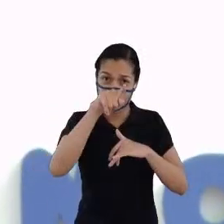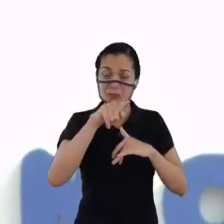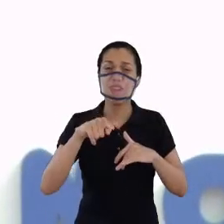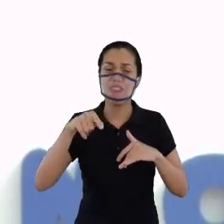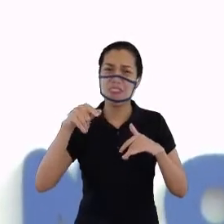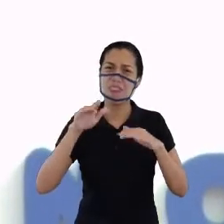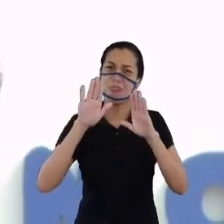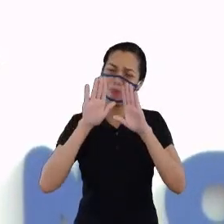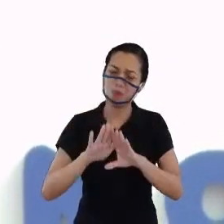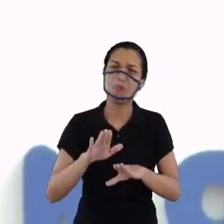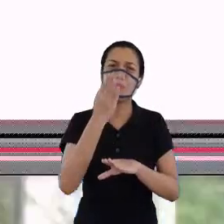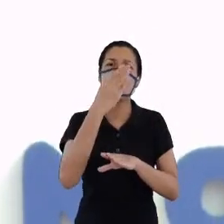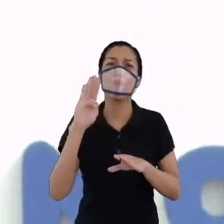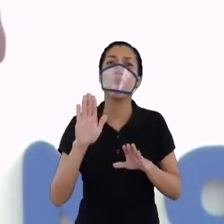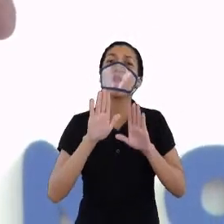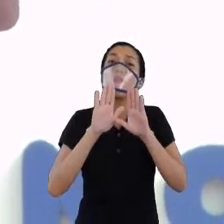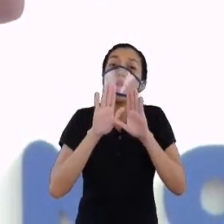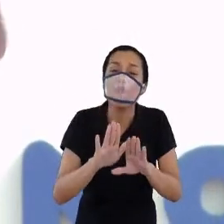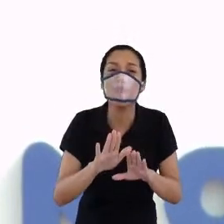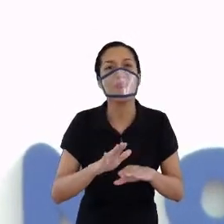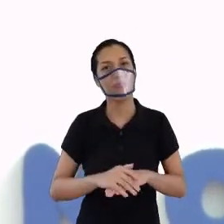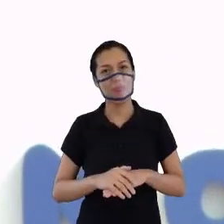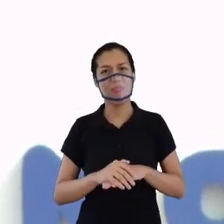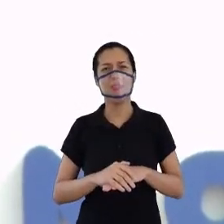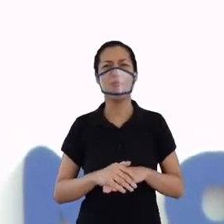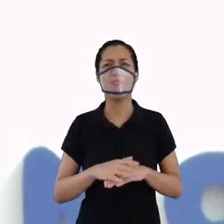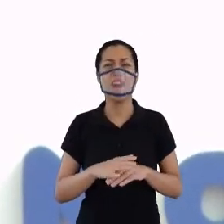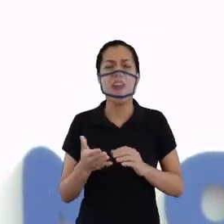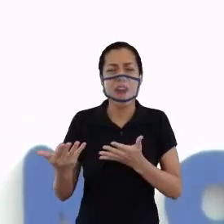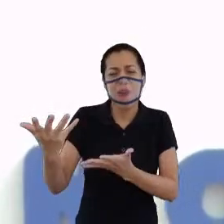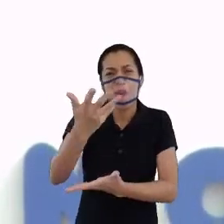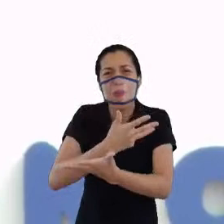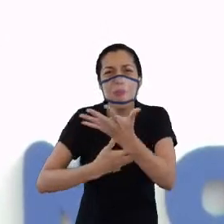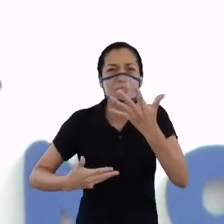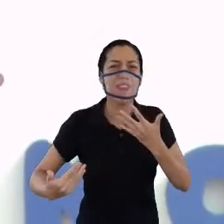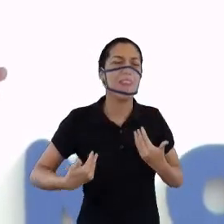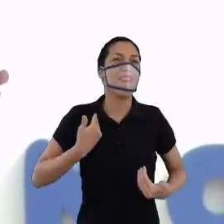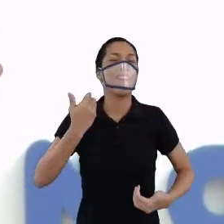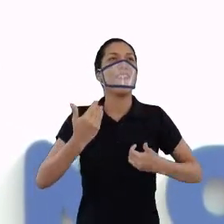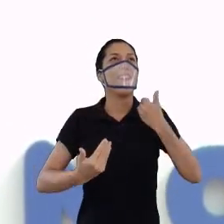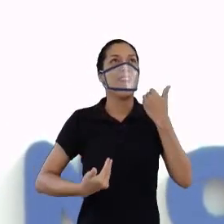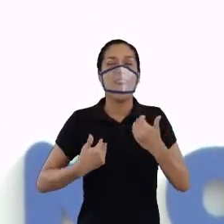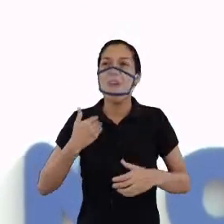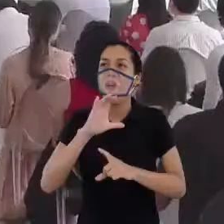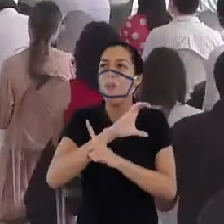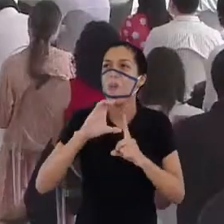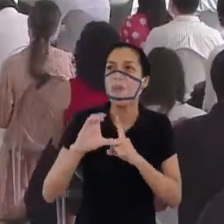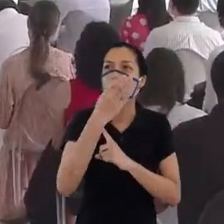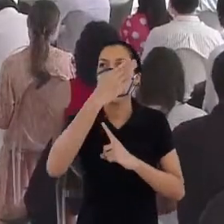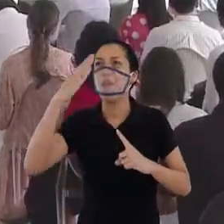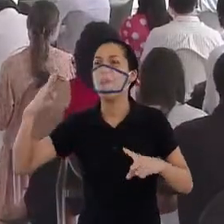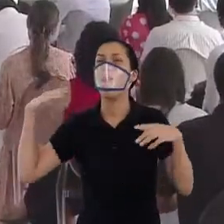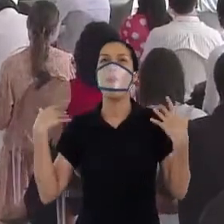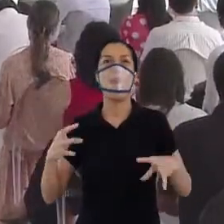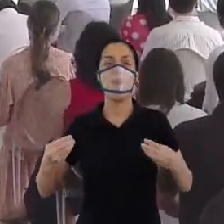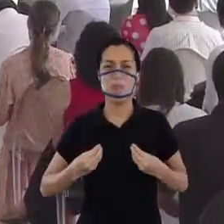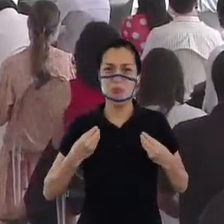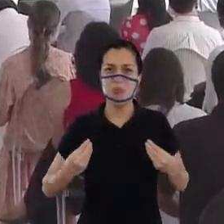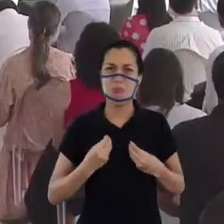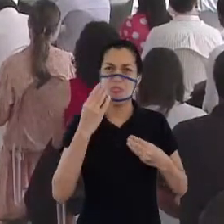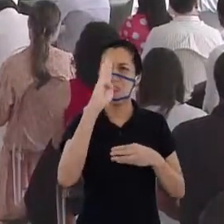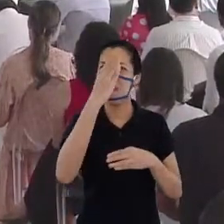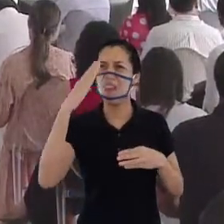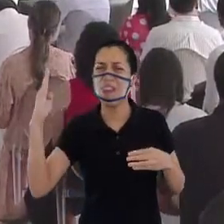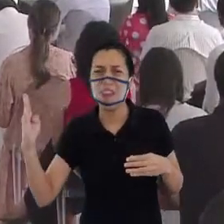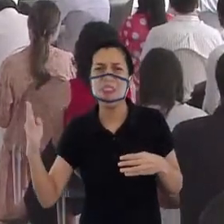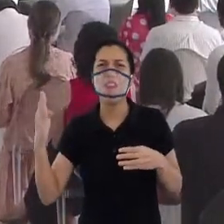y compartan la inmensa alegría que es sentirse barranquillero. Vivir en una ciudad que la construimos todos